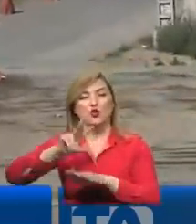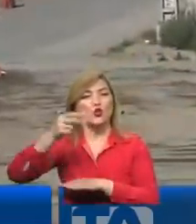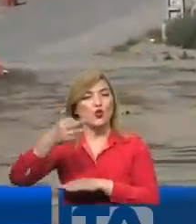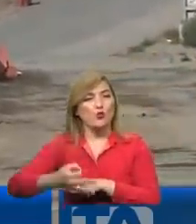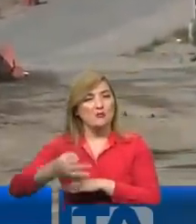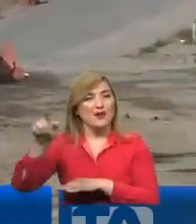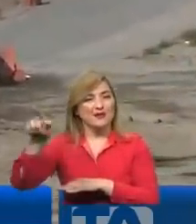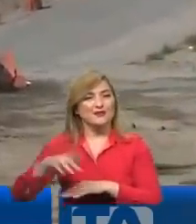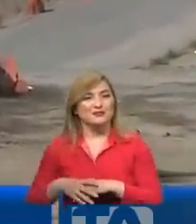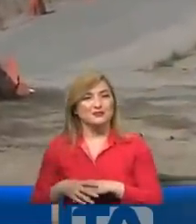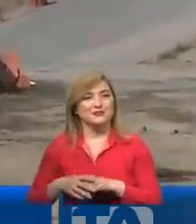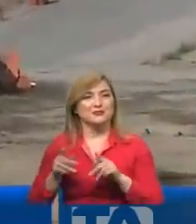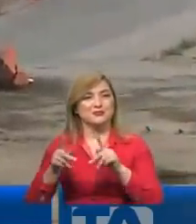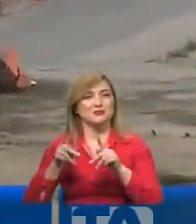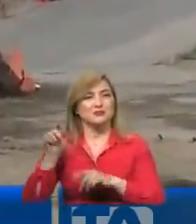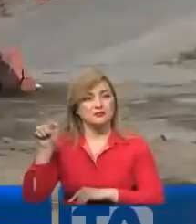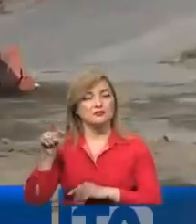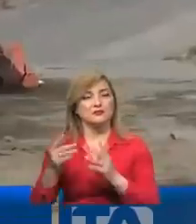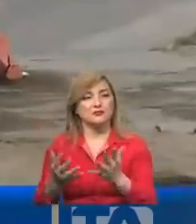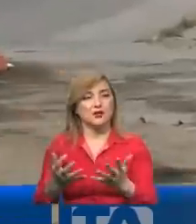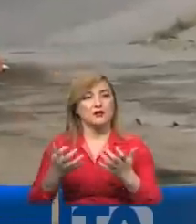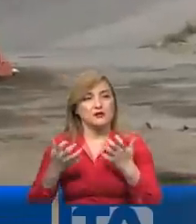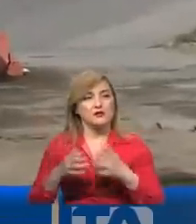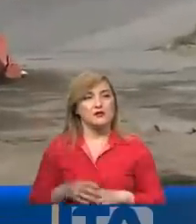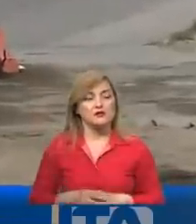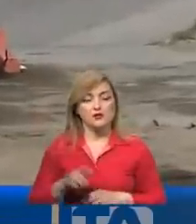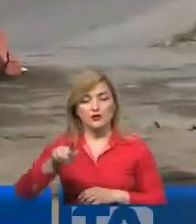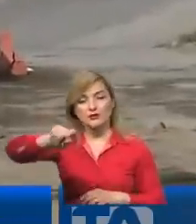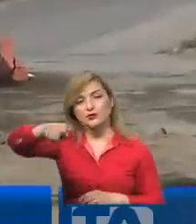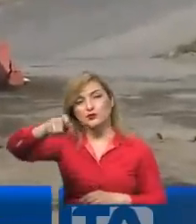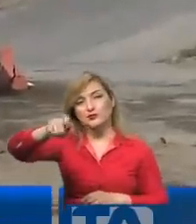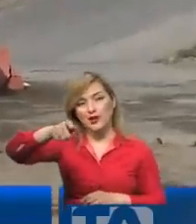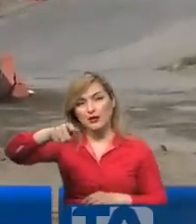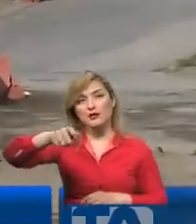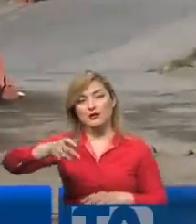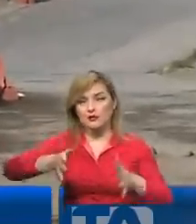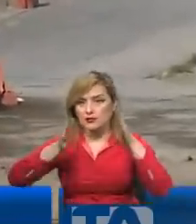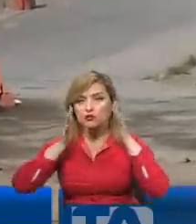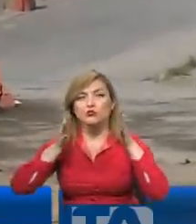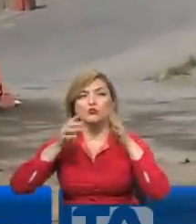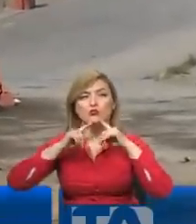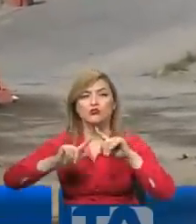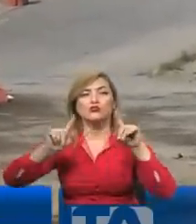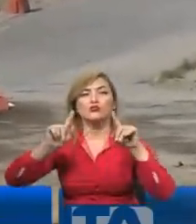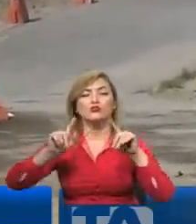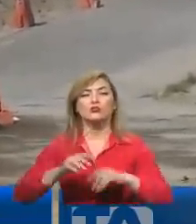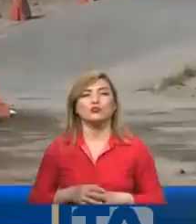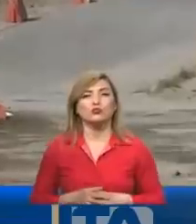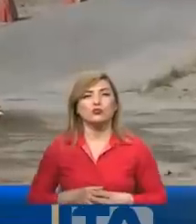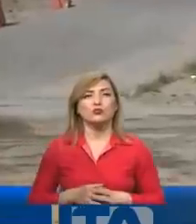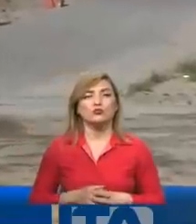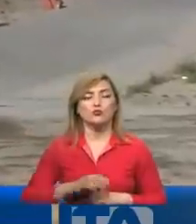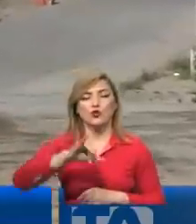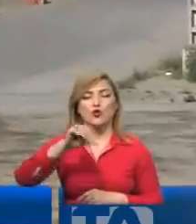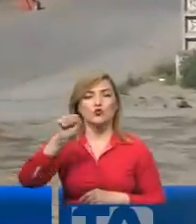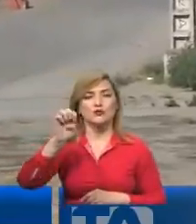penales, y eso no se puede permitir. Lo que queremos a través de ustedes como canal es que nos den oído y este rato que José Guerra les va a hablar